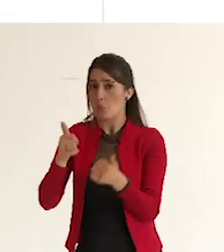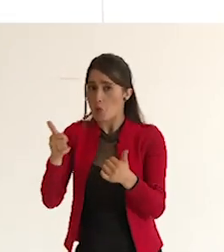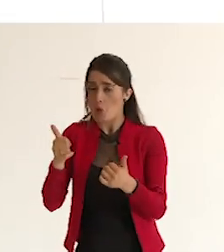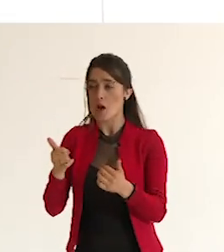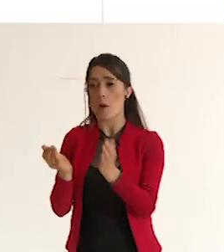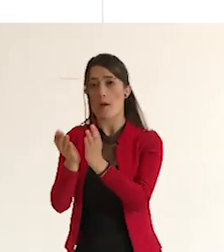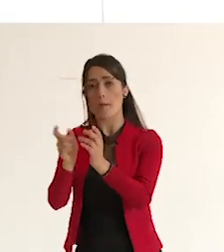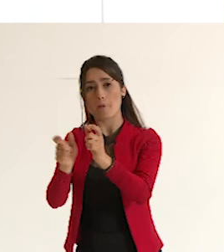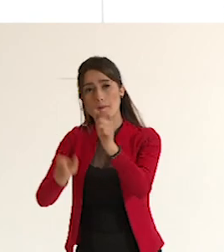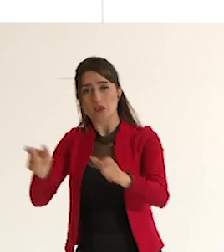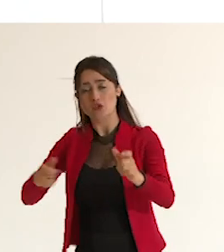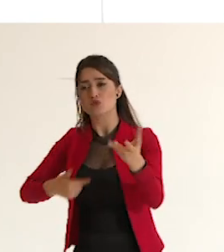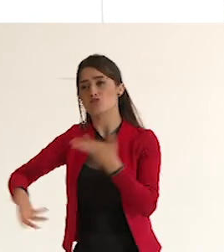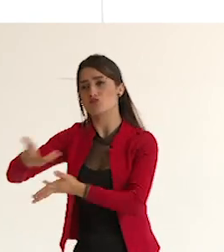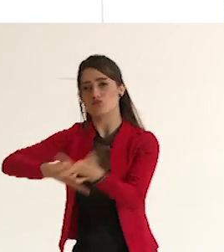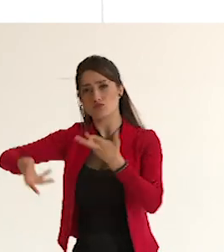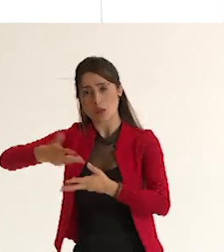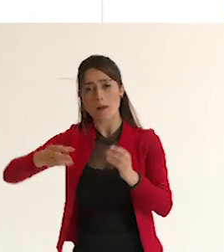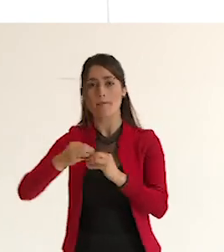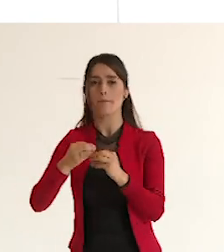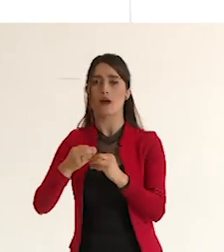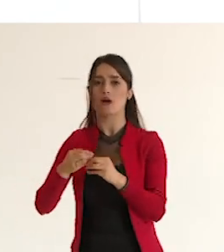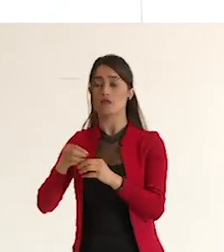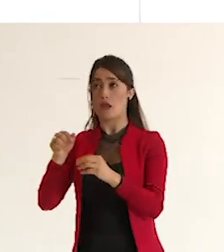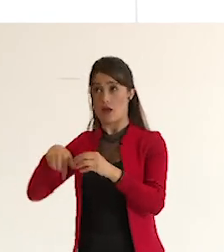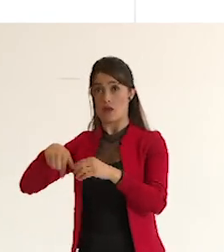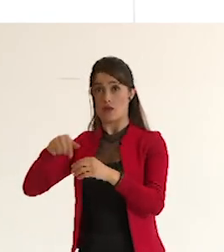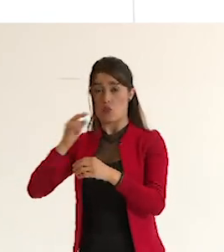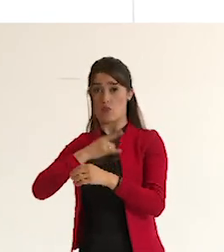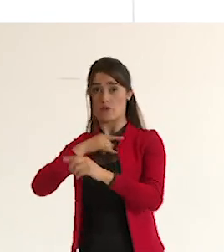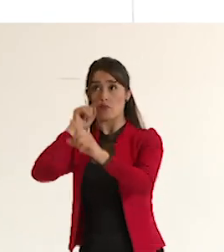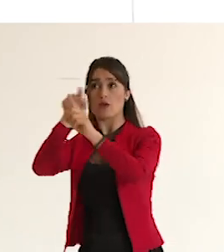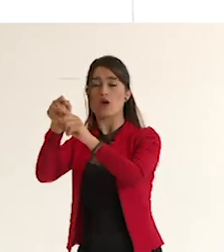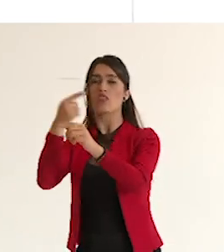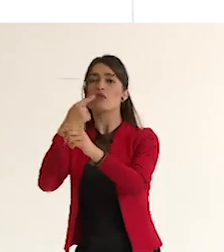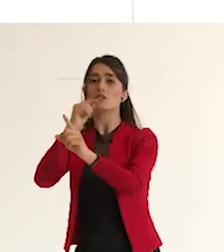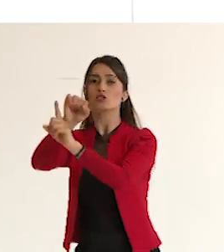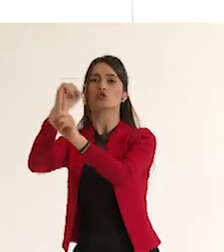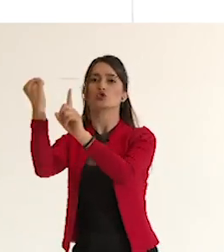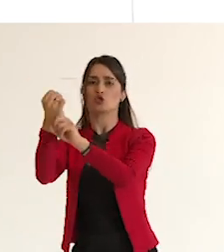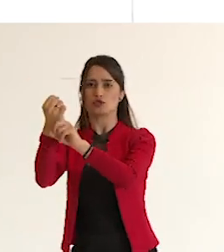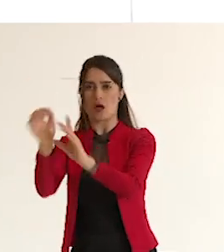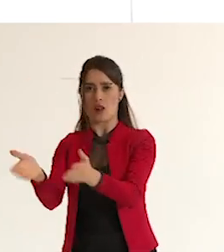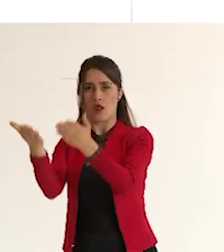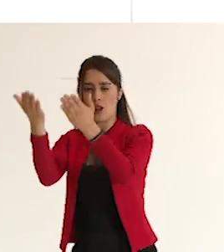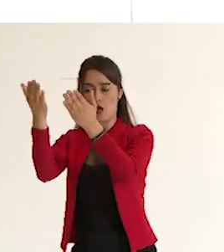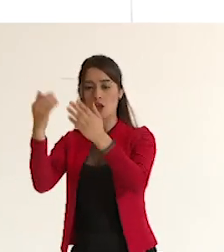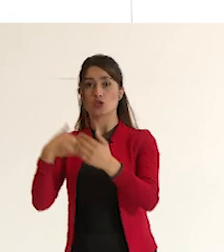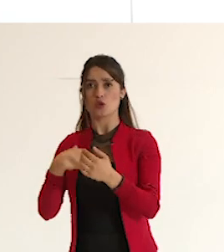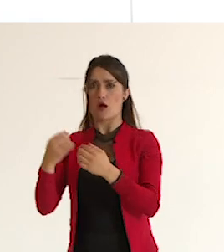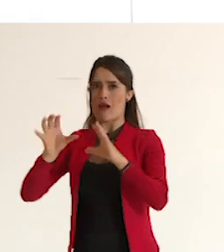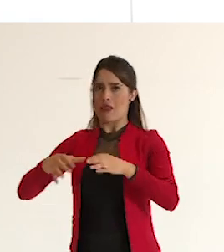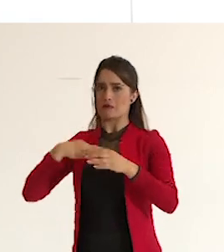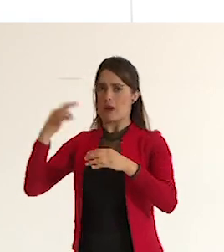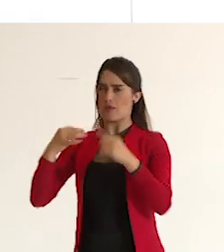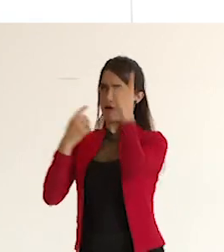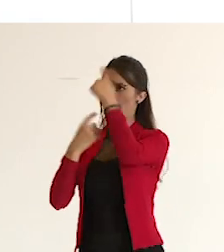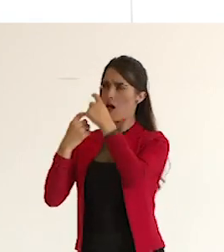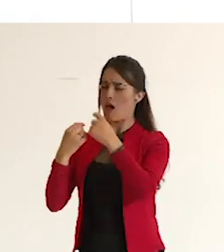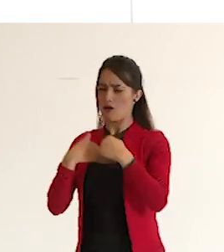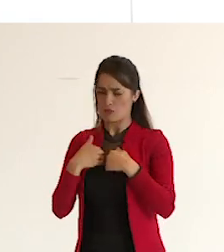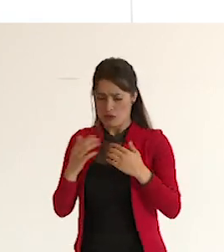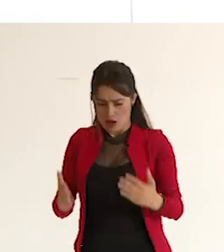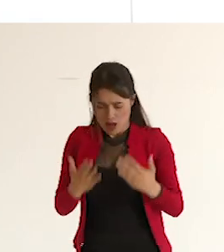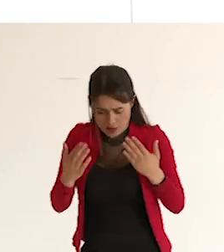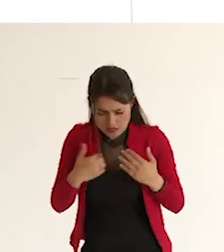las personas además de aplicar de primera mano el objetivo de la universidad el cual es ser social las reflexiones me llevaron a una mayor aceptación de mí misma y una visión